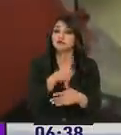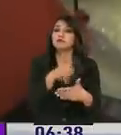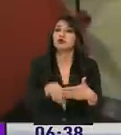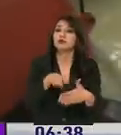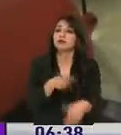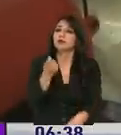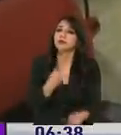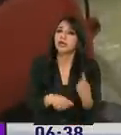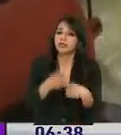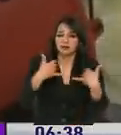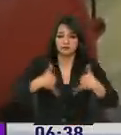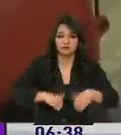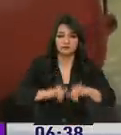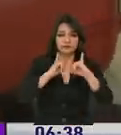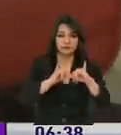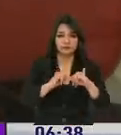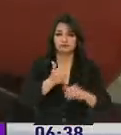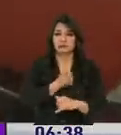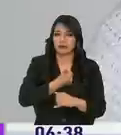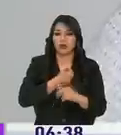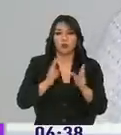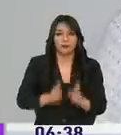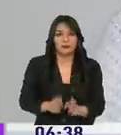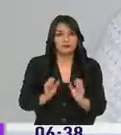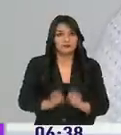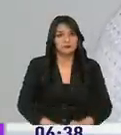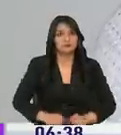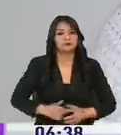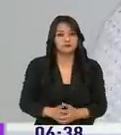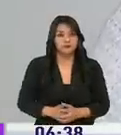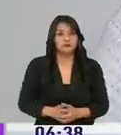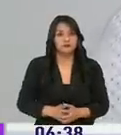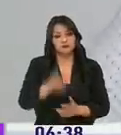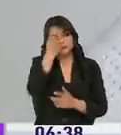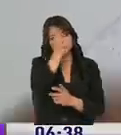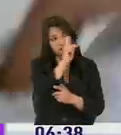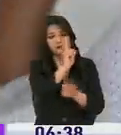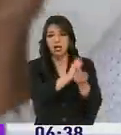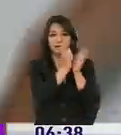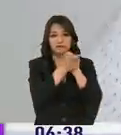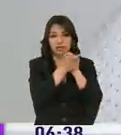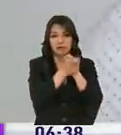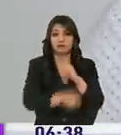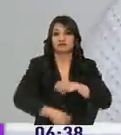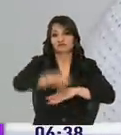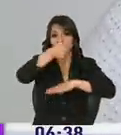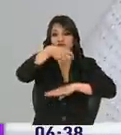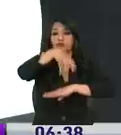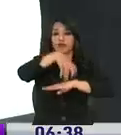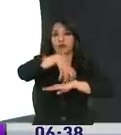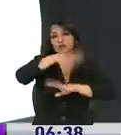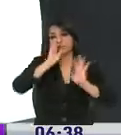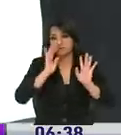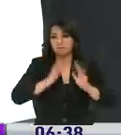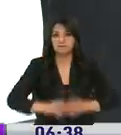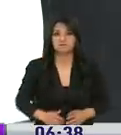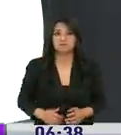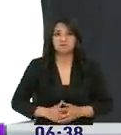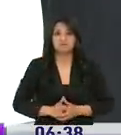comercializar el suero para consumo humano. Hay la apelación y va a la Corte Provincial.